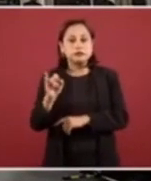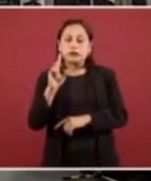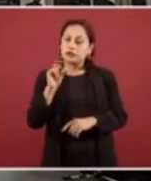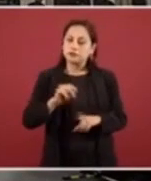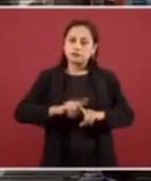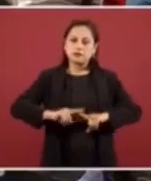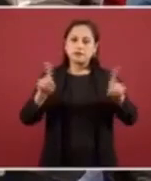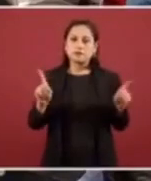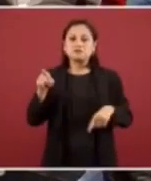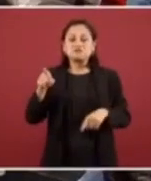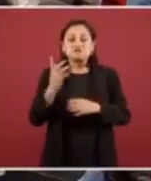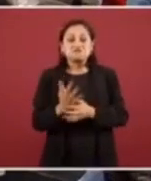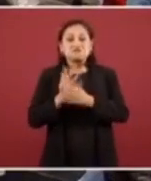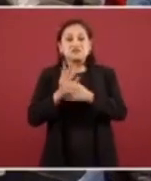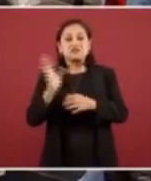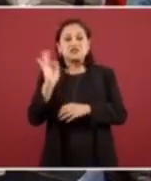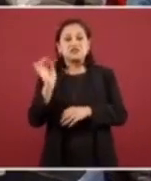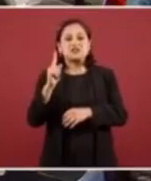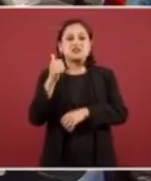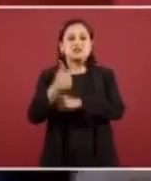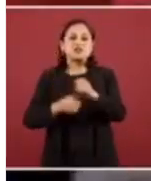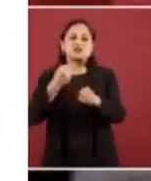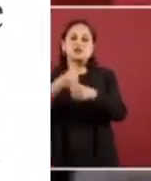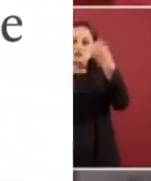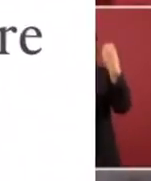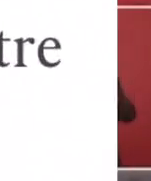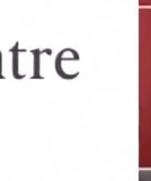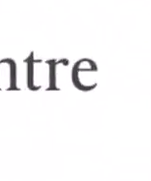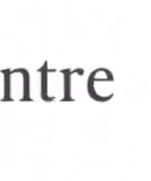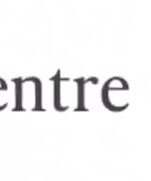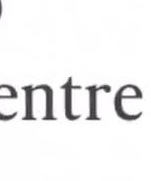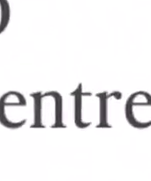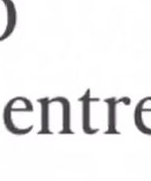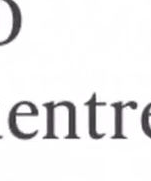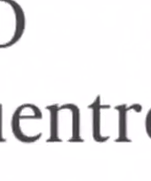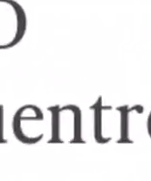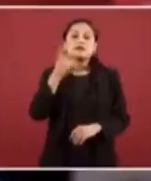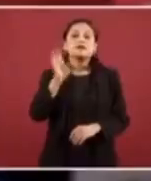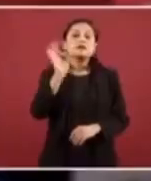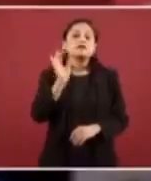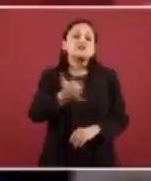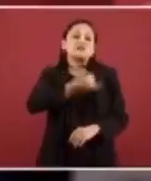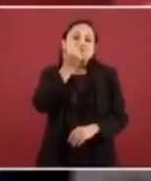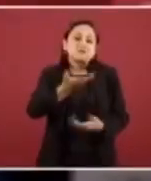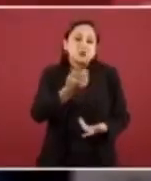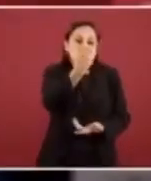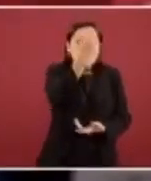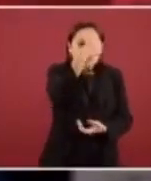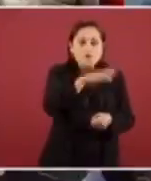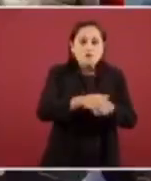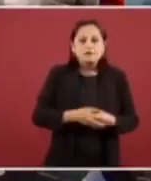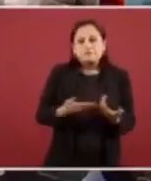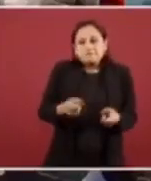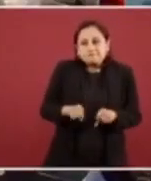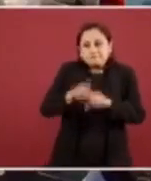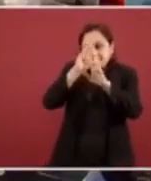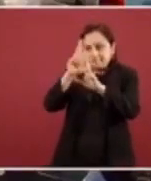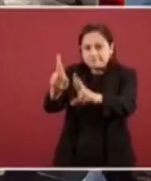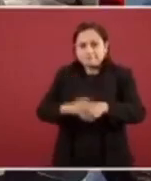ser un sexenio perdido, aunque espera equivocarse, confía en que no sea así. ¿Qué opinión le merecen estas declaraciones? Lo mismo, mucho respeto. Supongo que